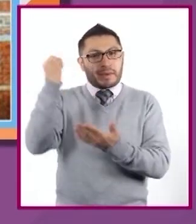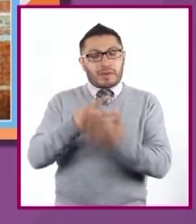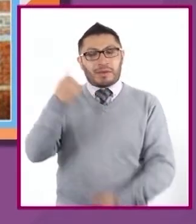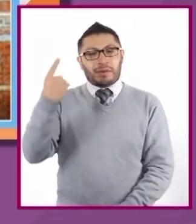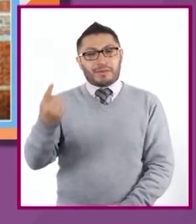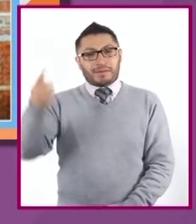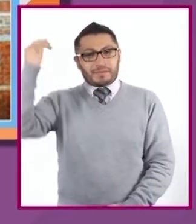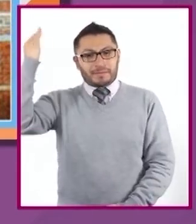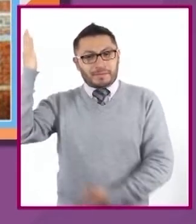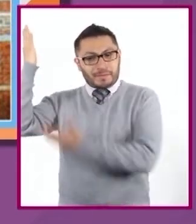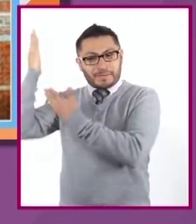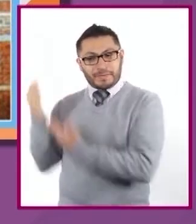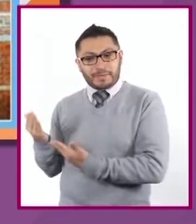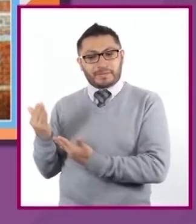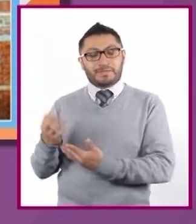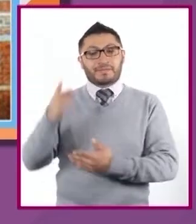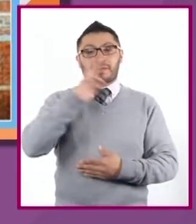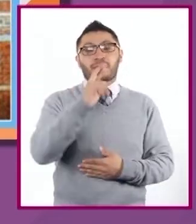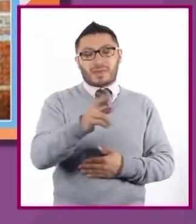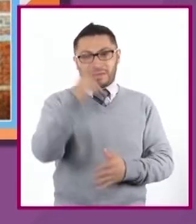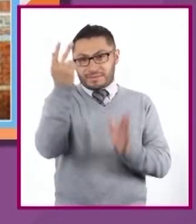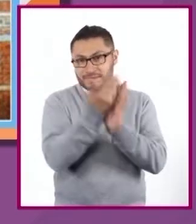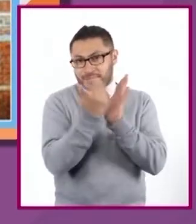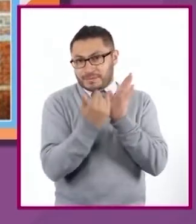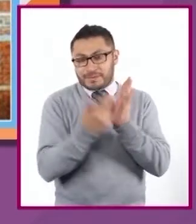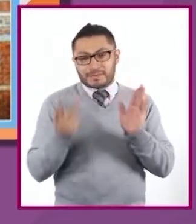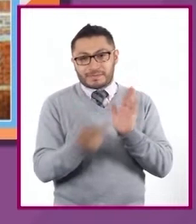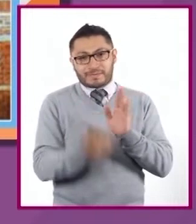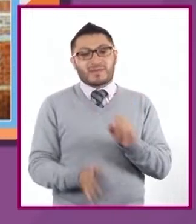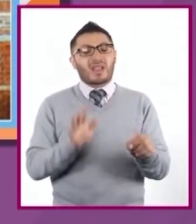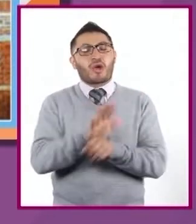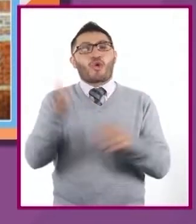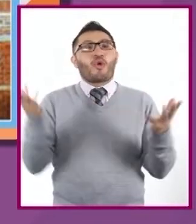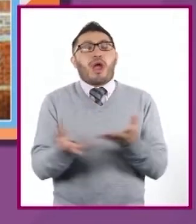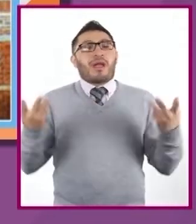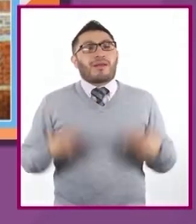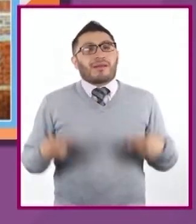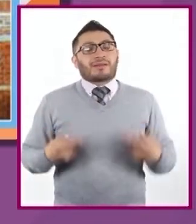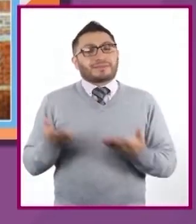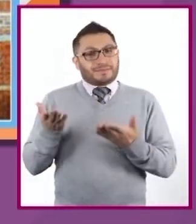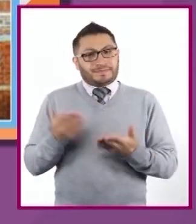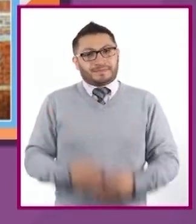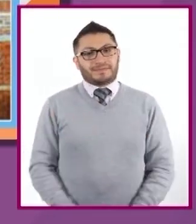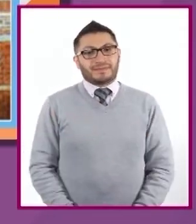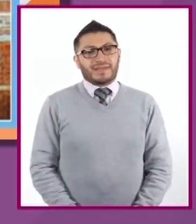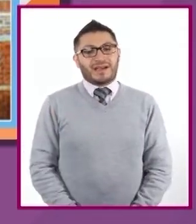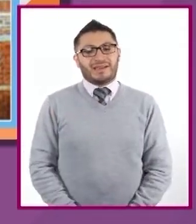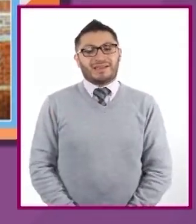respondan las siguientes interrogantes. ¿Qué están haciendo las personas?